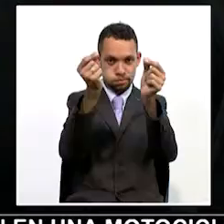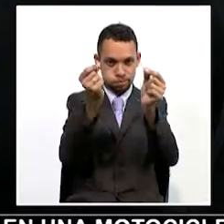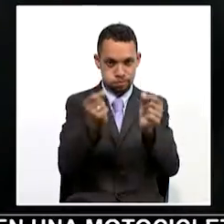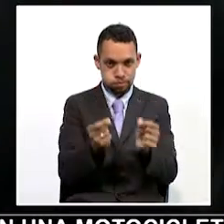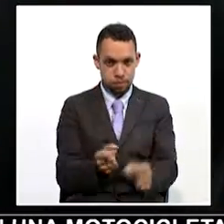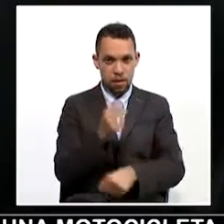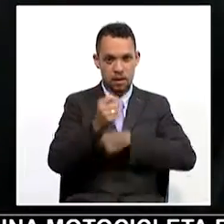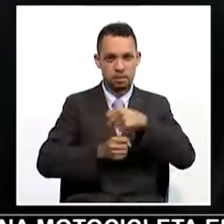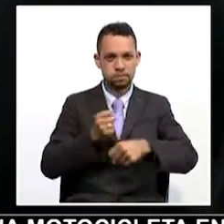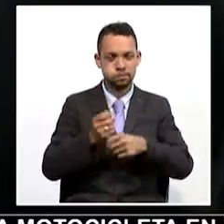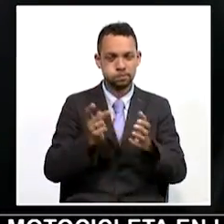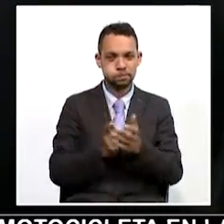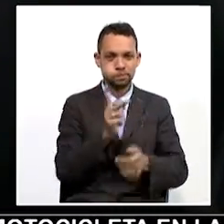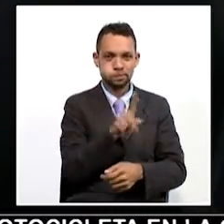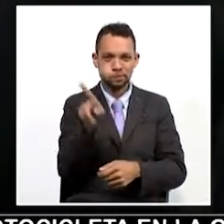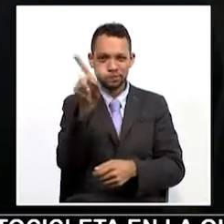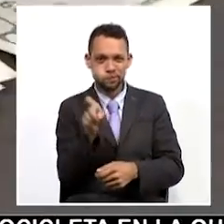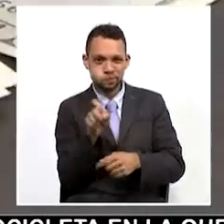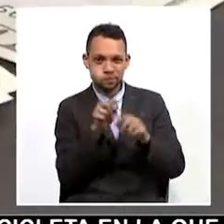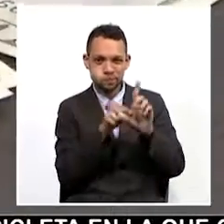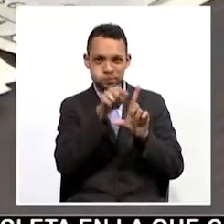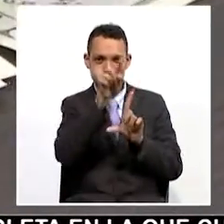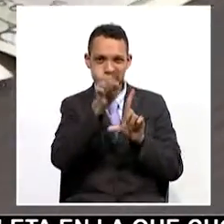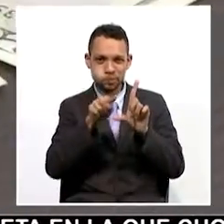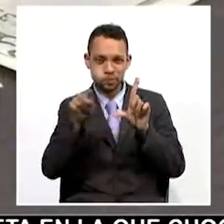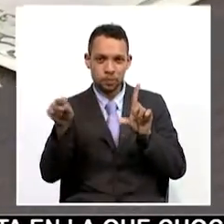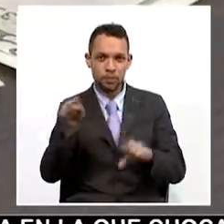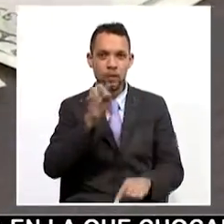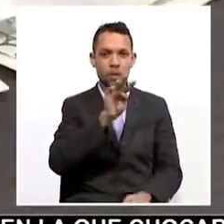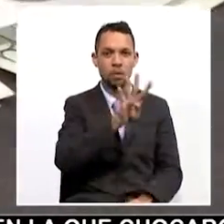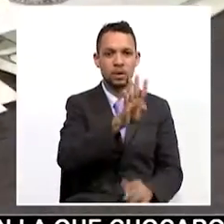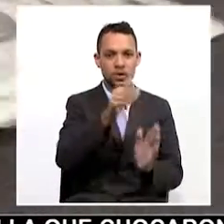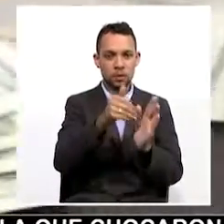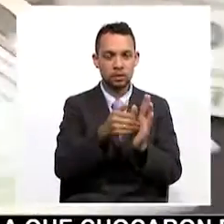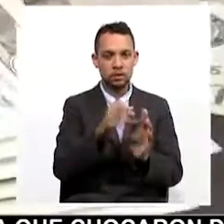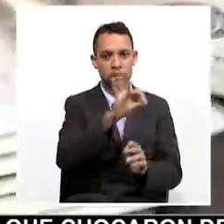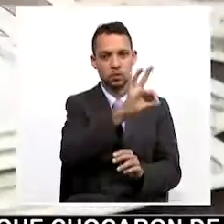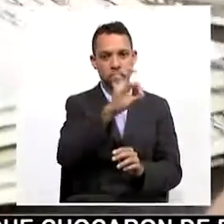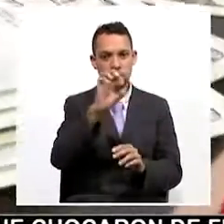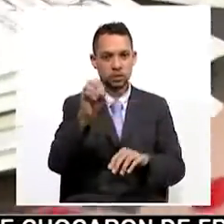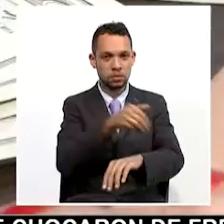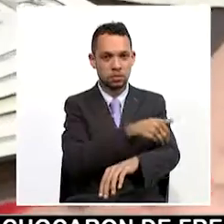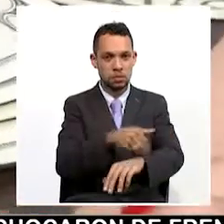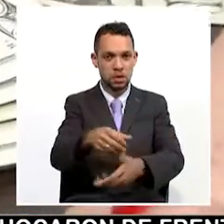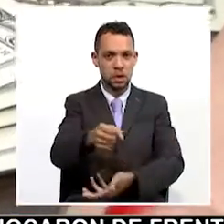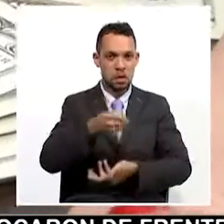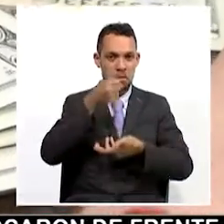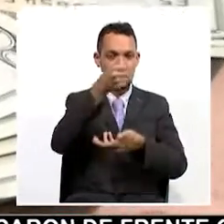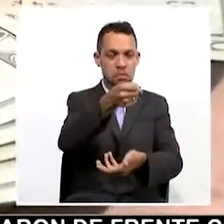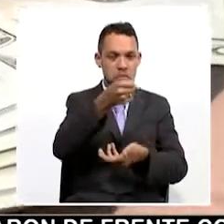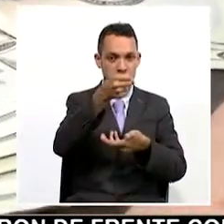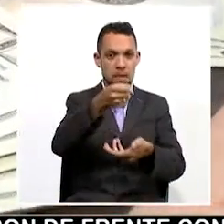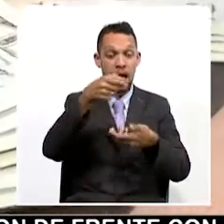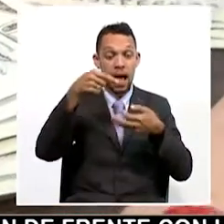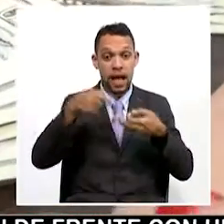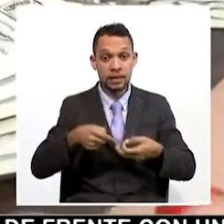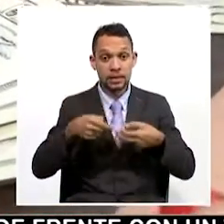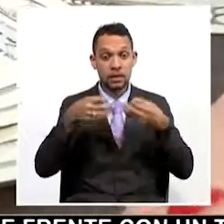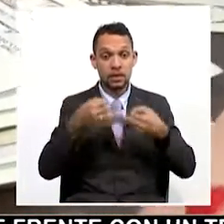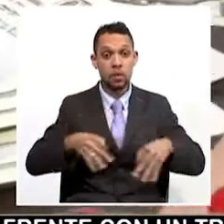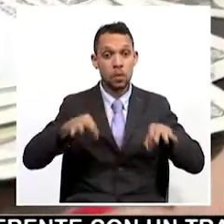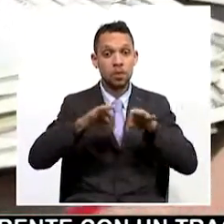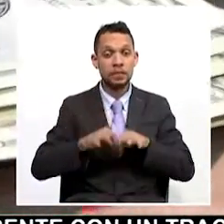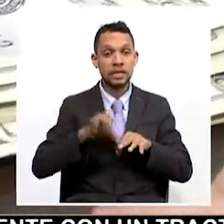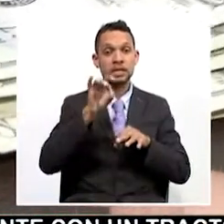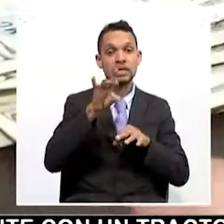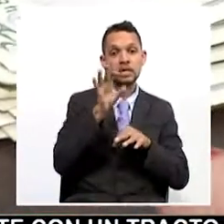en el 2016 para el país fue de 4.858 millones de dólares. De este total, al Eje Cafetero ingresaron el